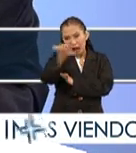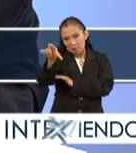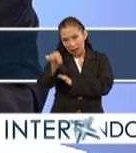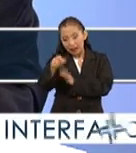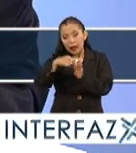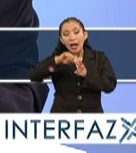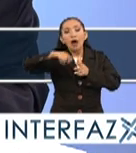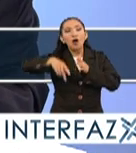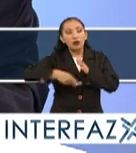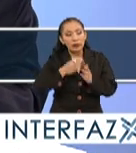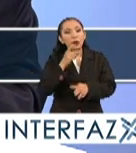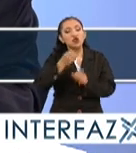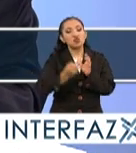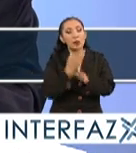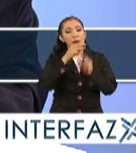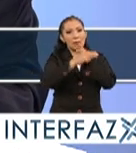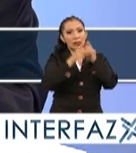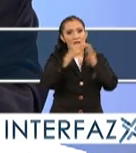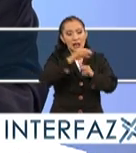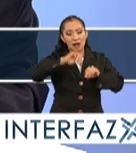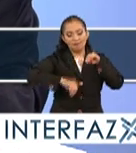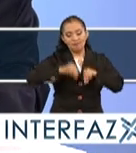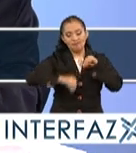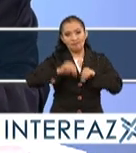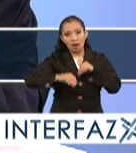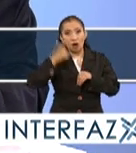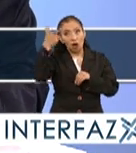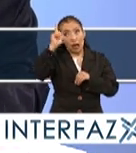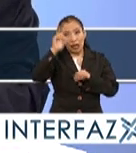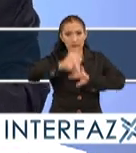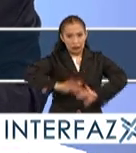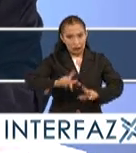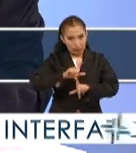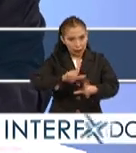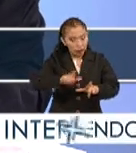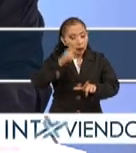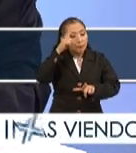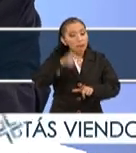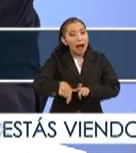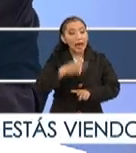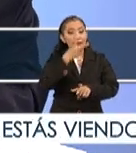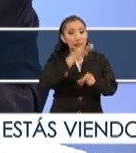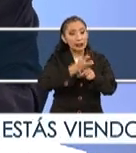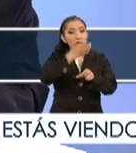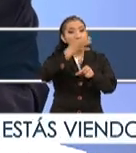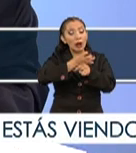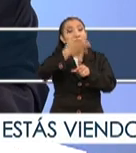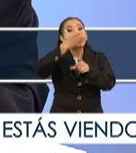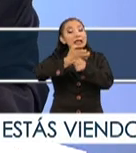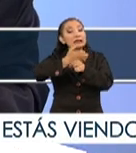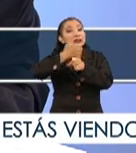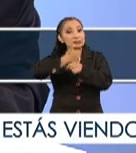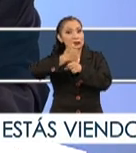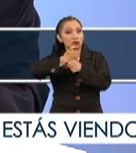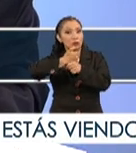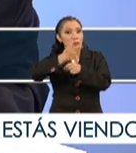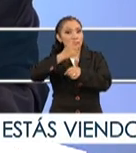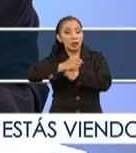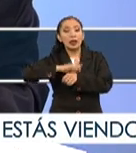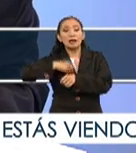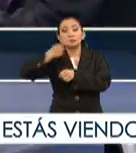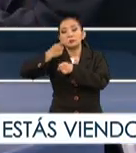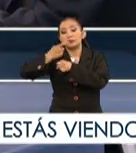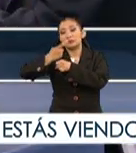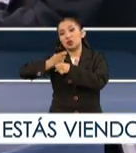se continuará con los nuevos materiales educativos, esperemos que así sea, para tercero, cuarto, quinto y sexto de primaria y